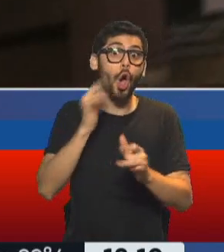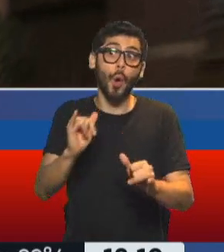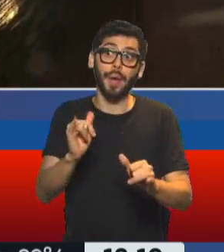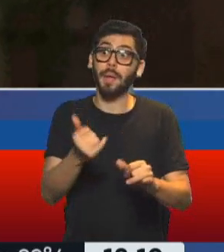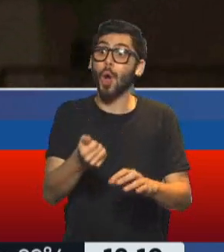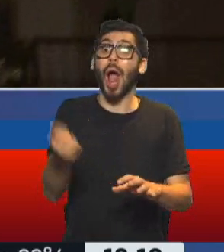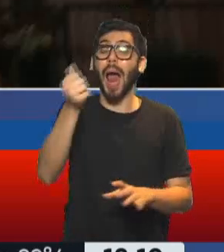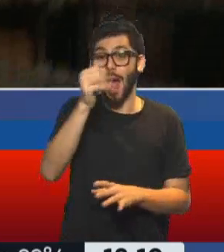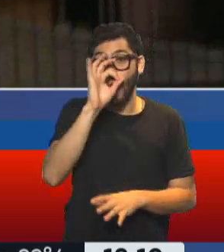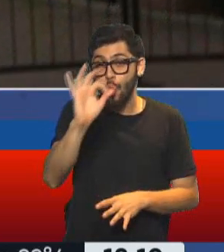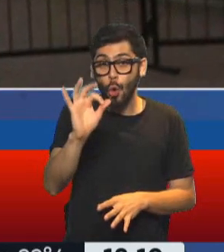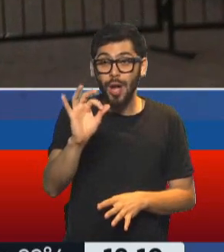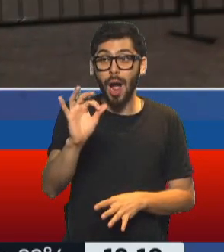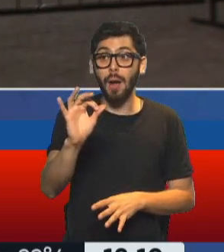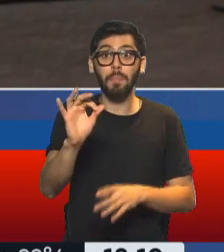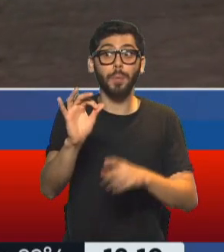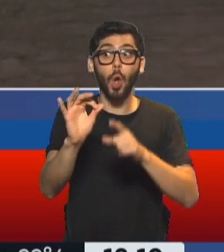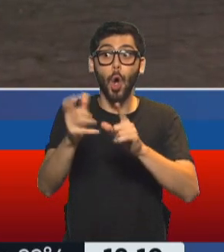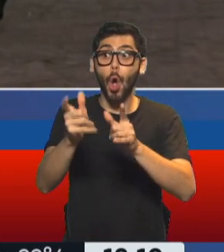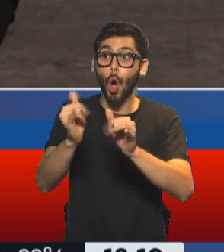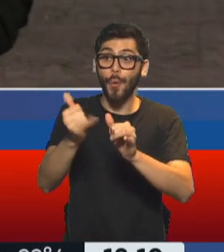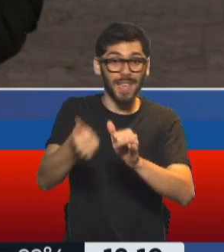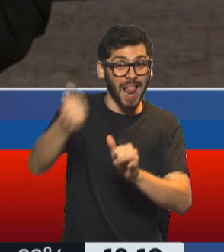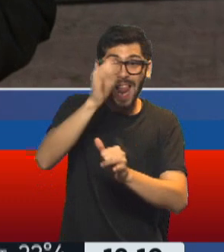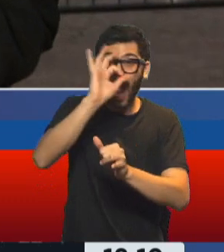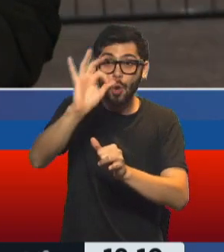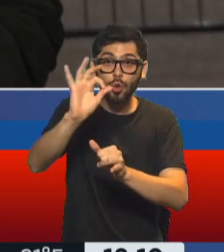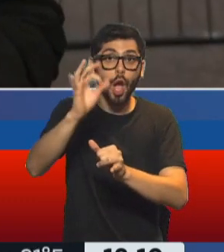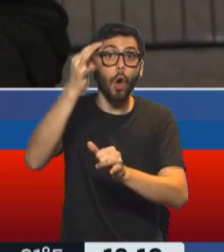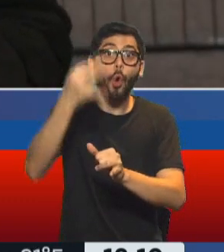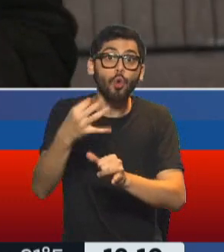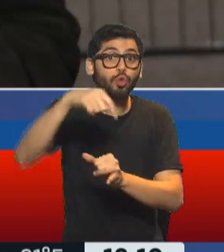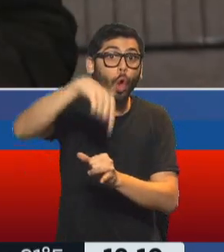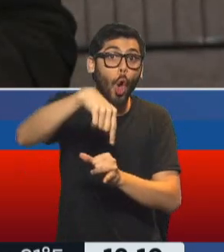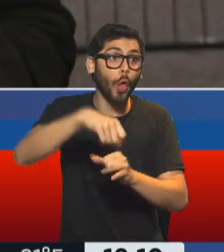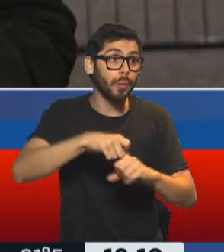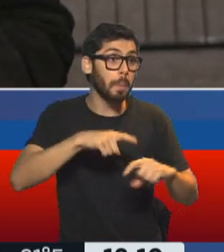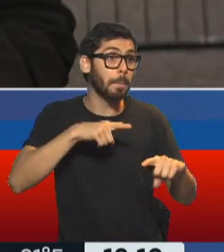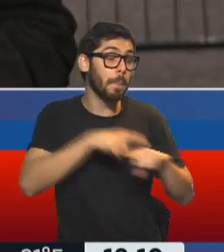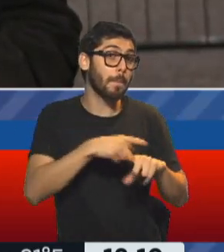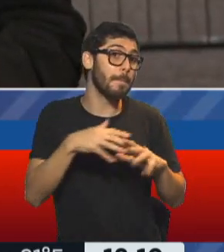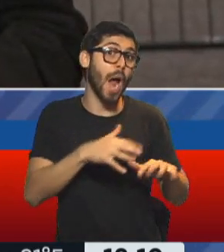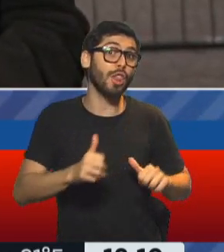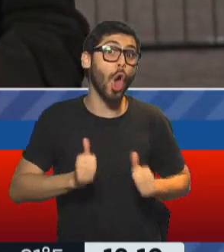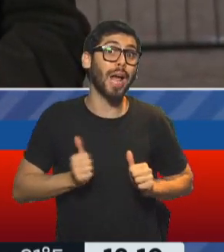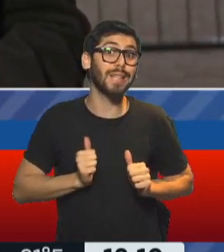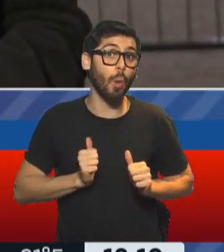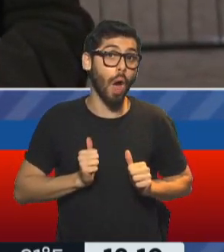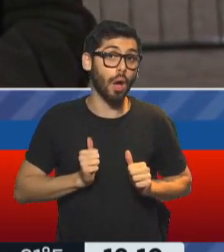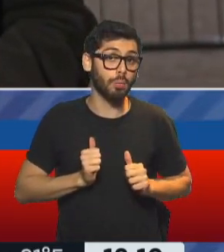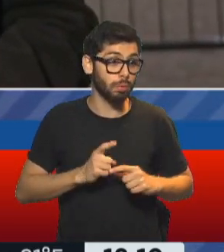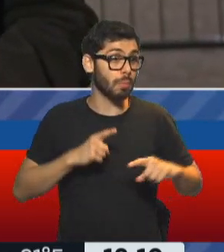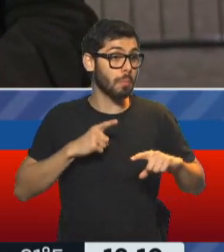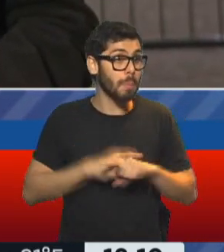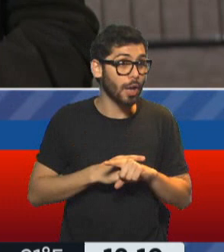los que estábamos viendo recién que han jugado hoy a la mañana, Pablo, el partido claro. Que citabas, de reserva. Es decir, exacto. Ni siquiera pasarán 48 horas.